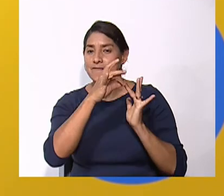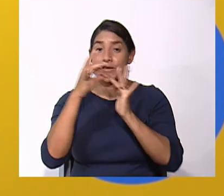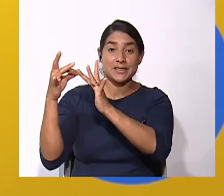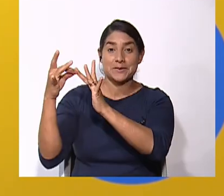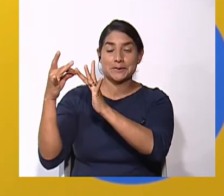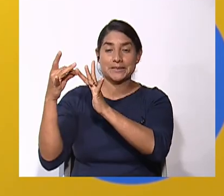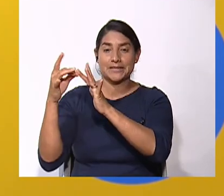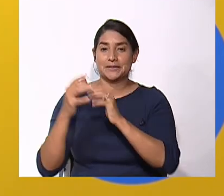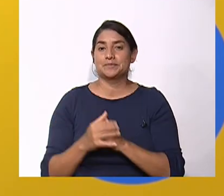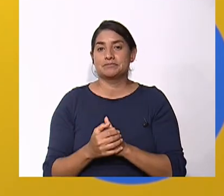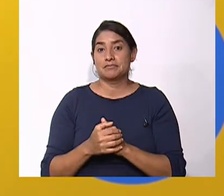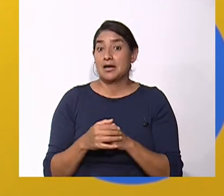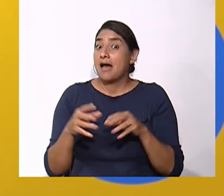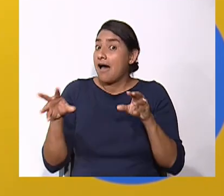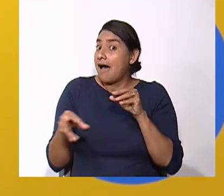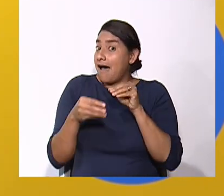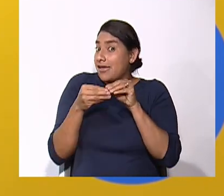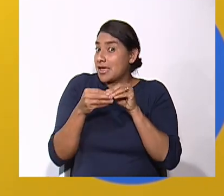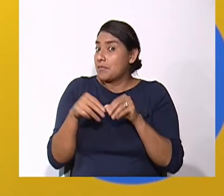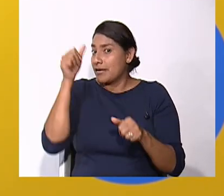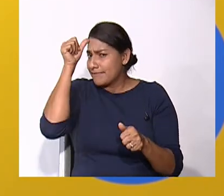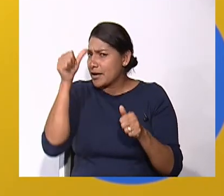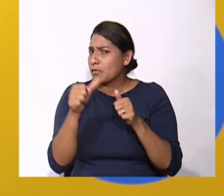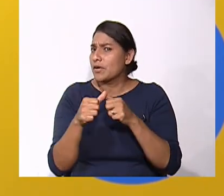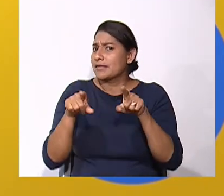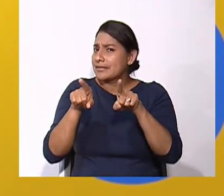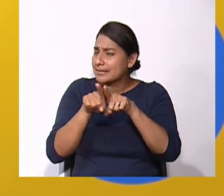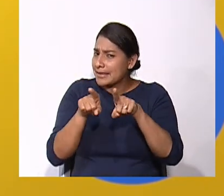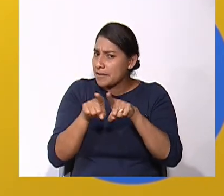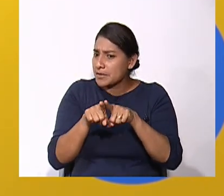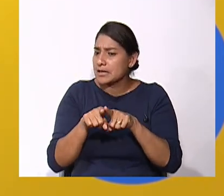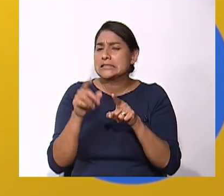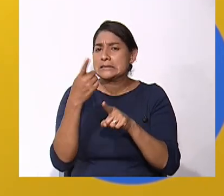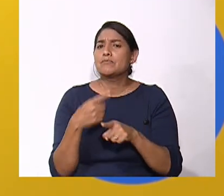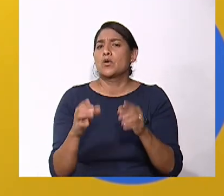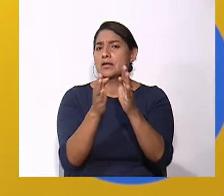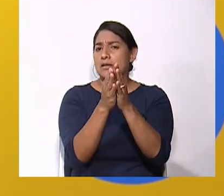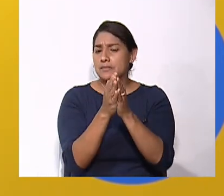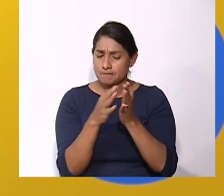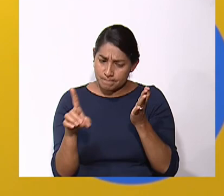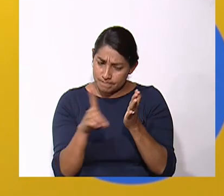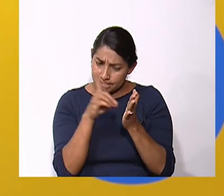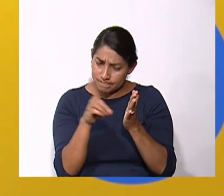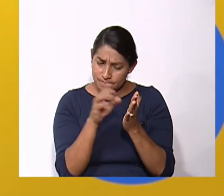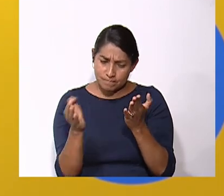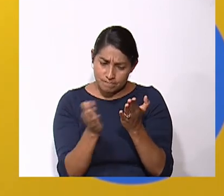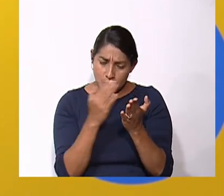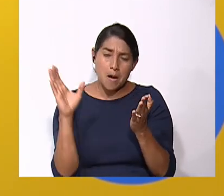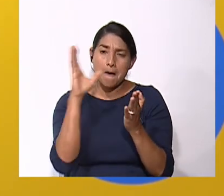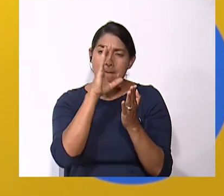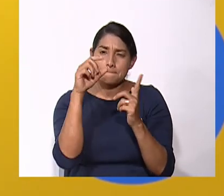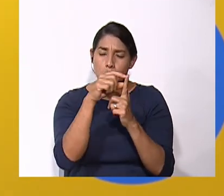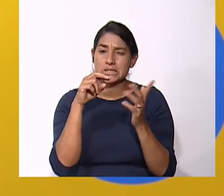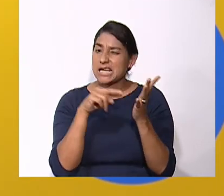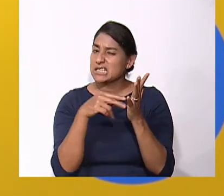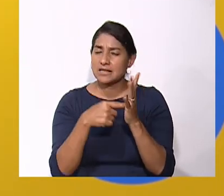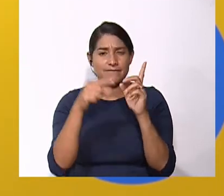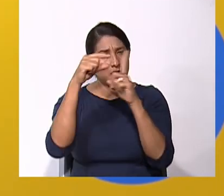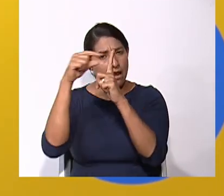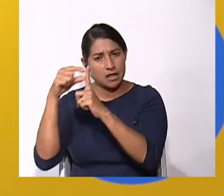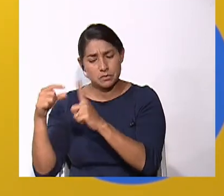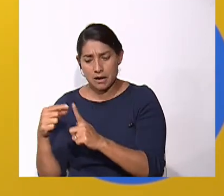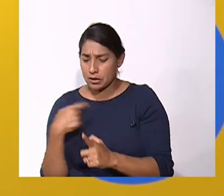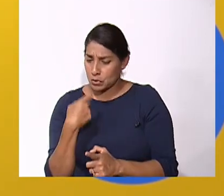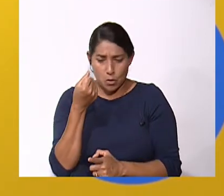fundamental. Además, recuerden siempre tener un diccionario a mano para buscar el significado de las